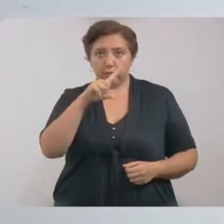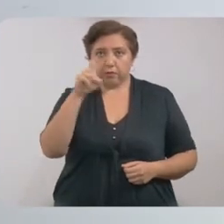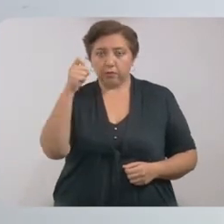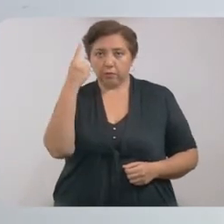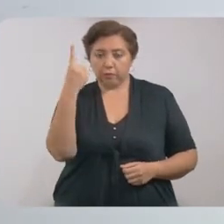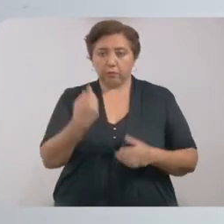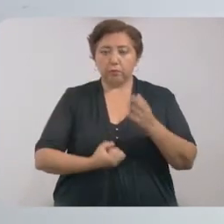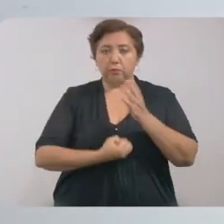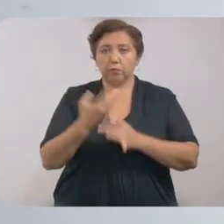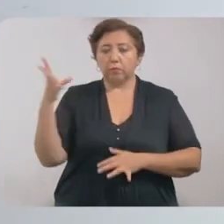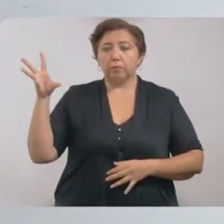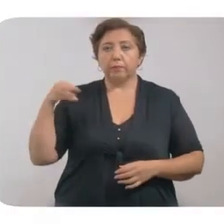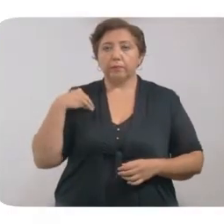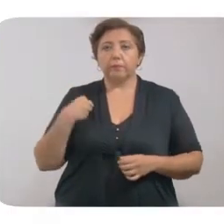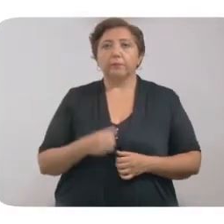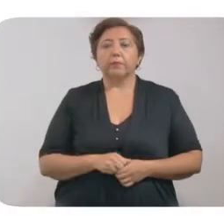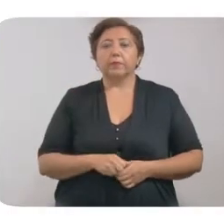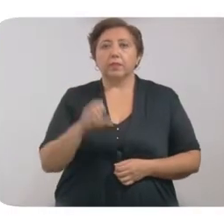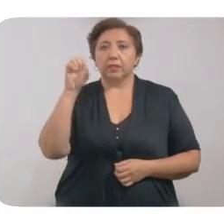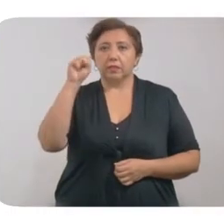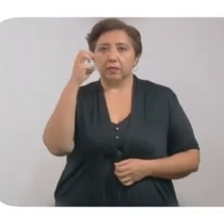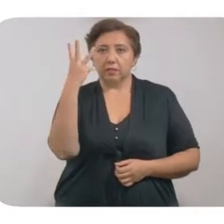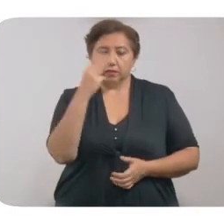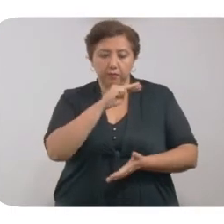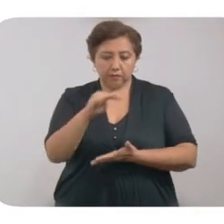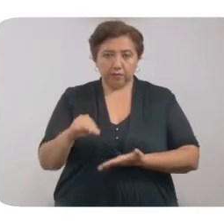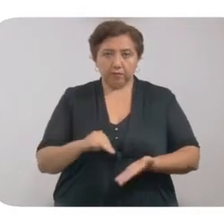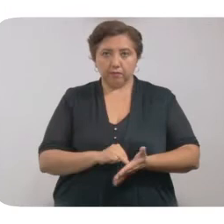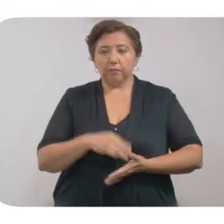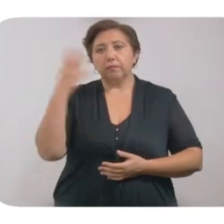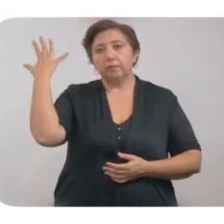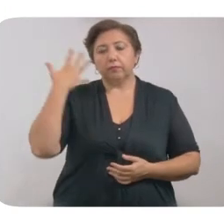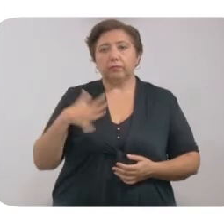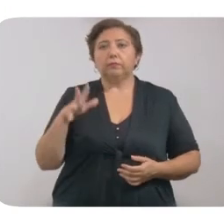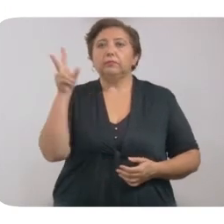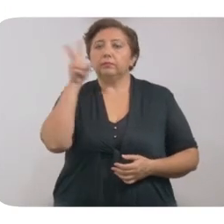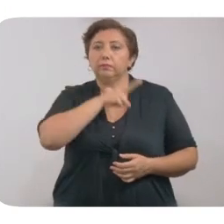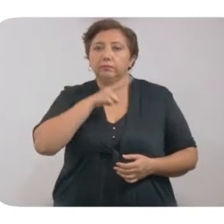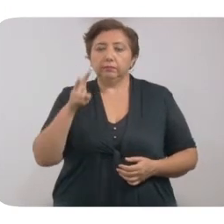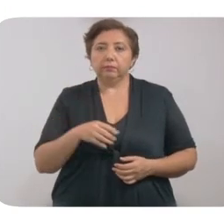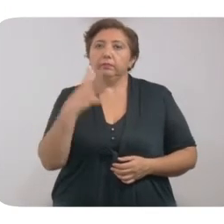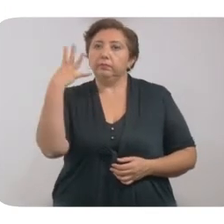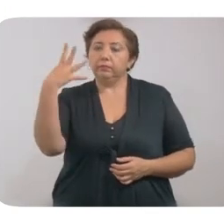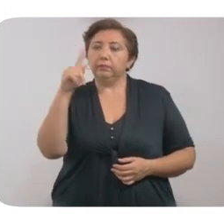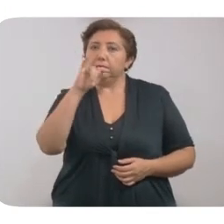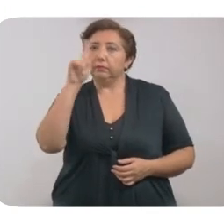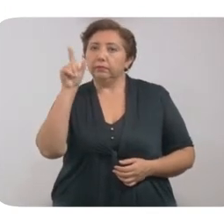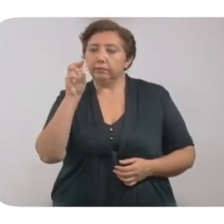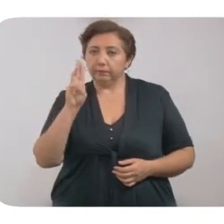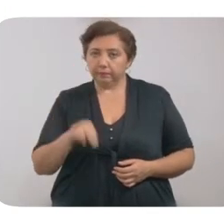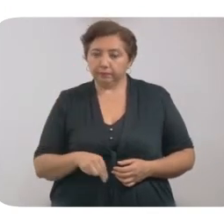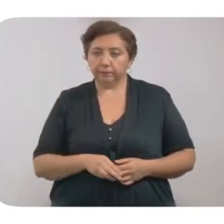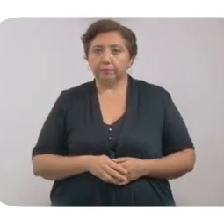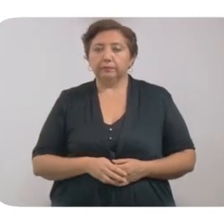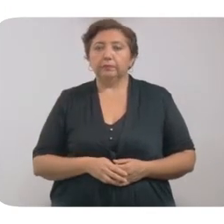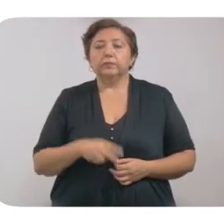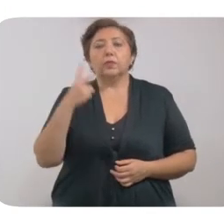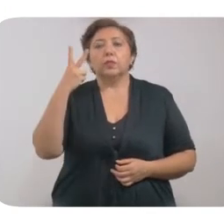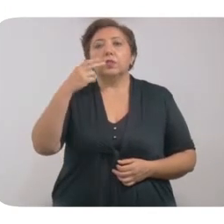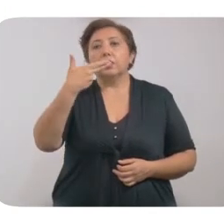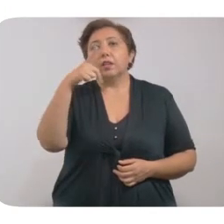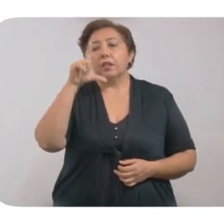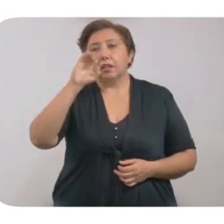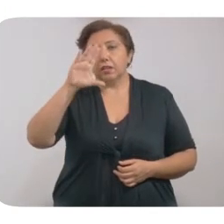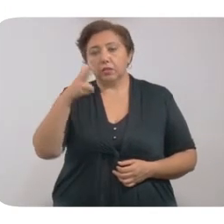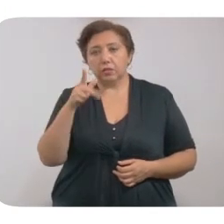101 nuevos contagios de coronavirus, 63 en Mérida, 10 en Valladolid, 4 en Tizimín, 2 en